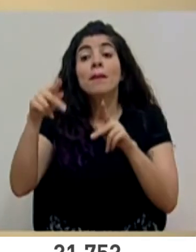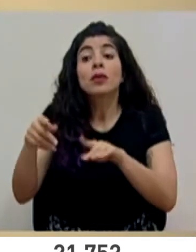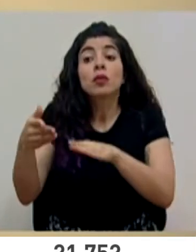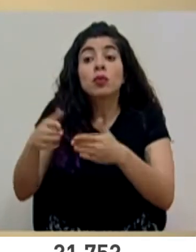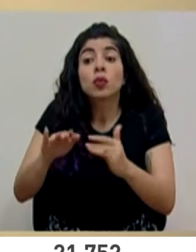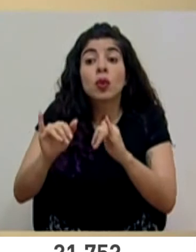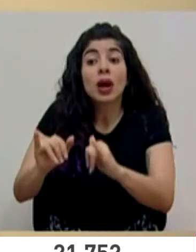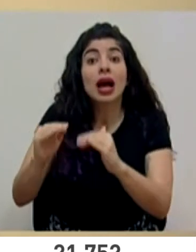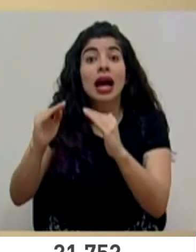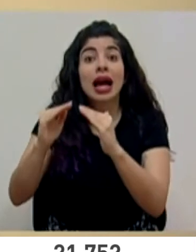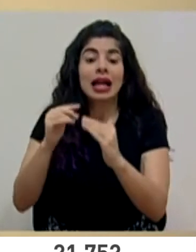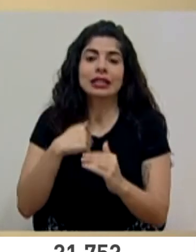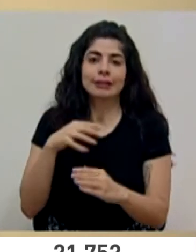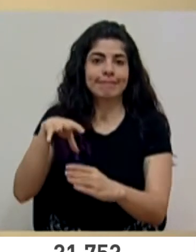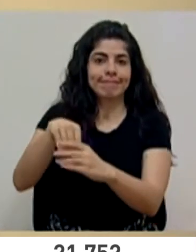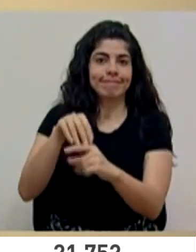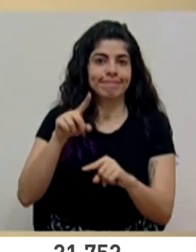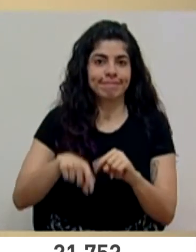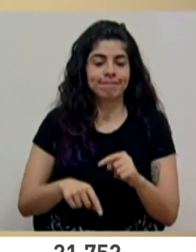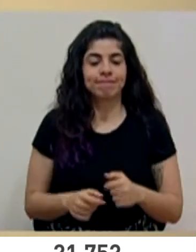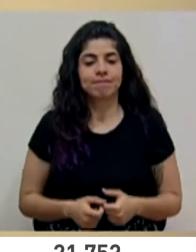casa.